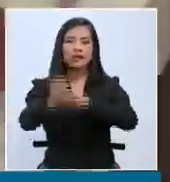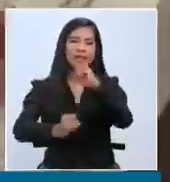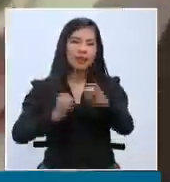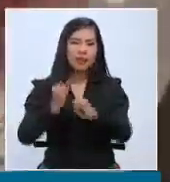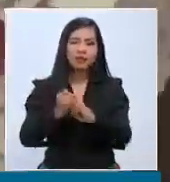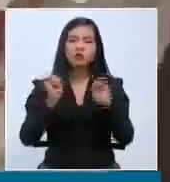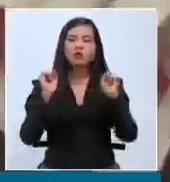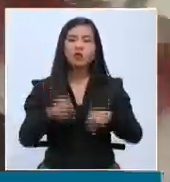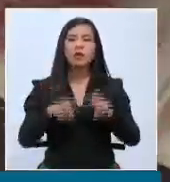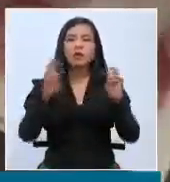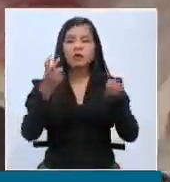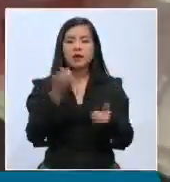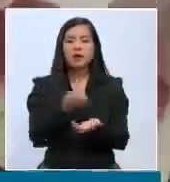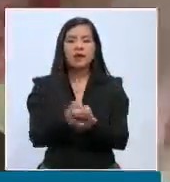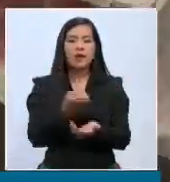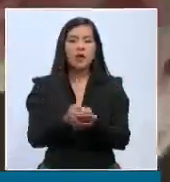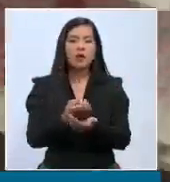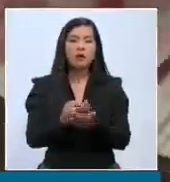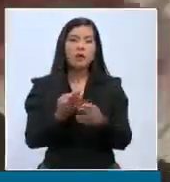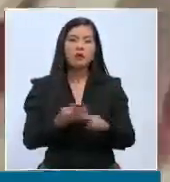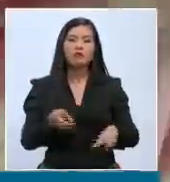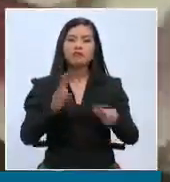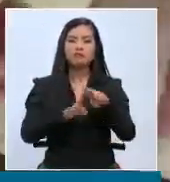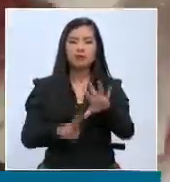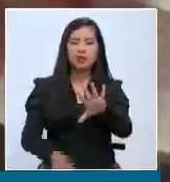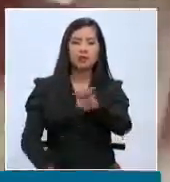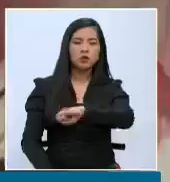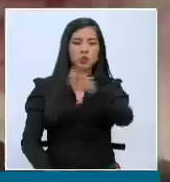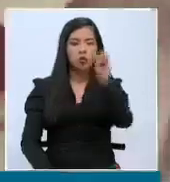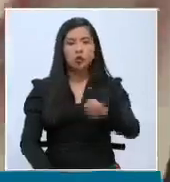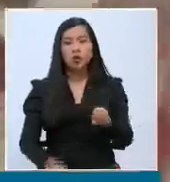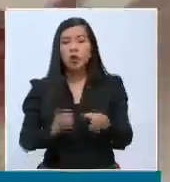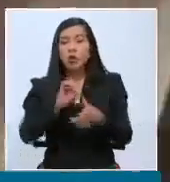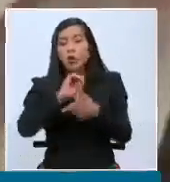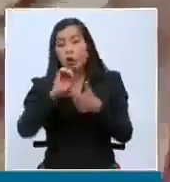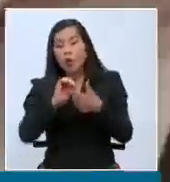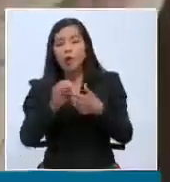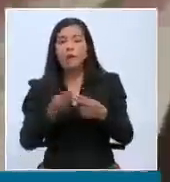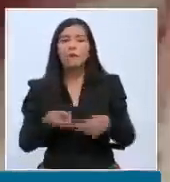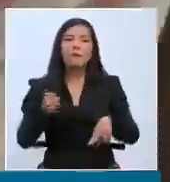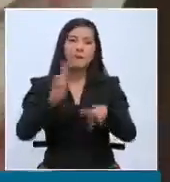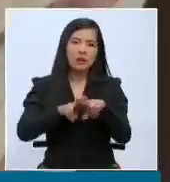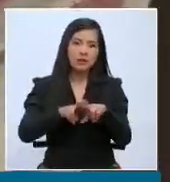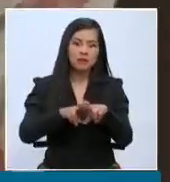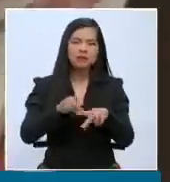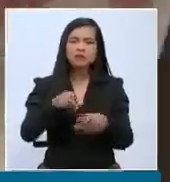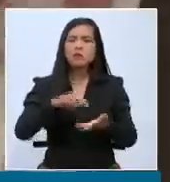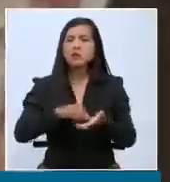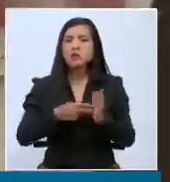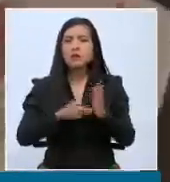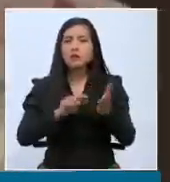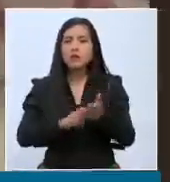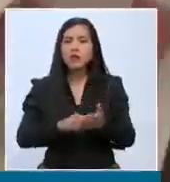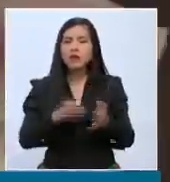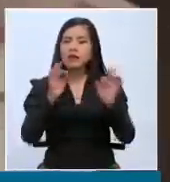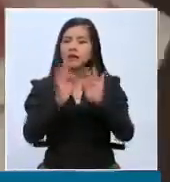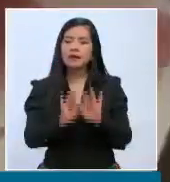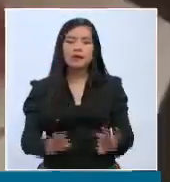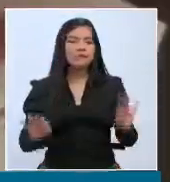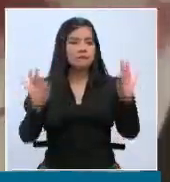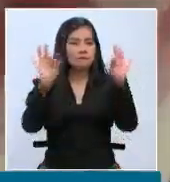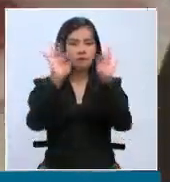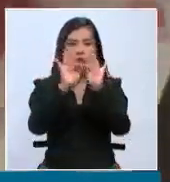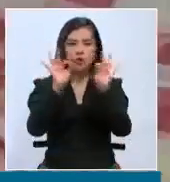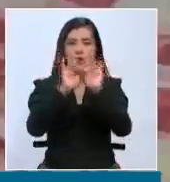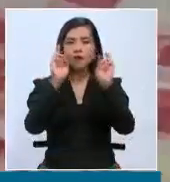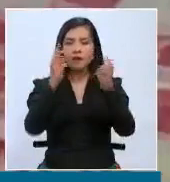de que la economía va a crecer al 5% o más. Esto significa que es imprescindible que